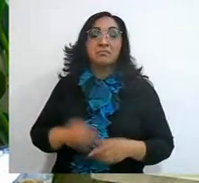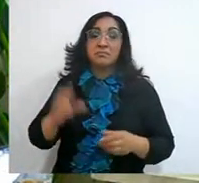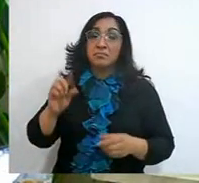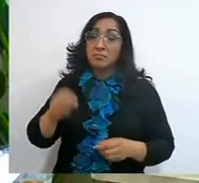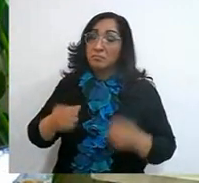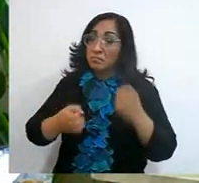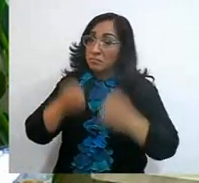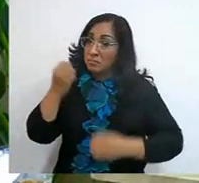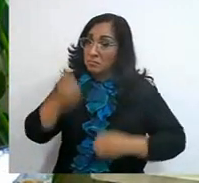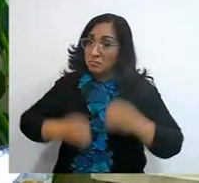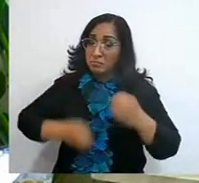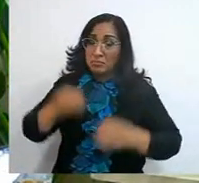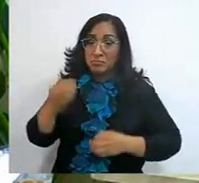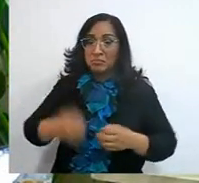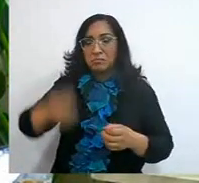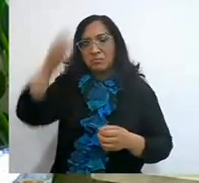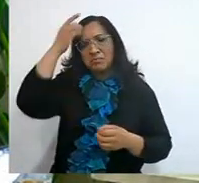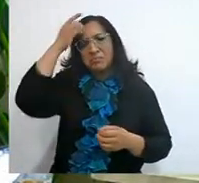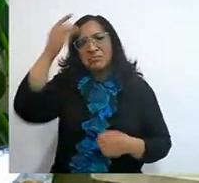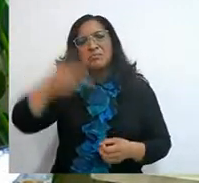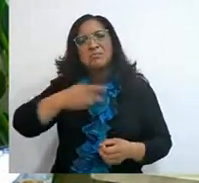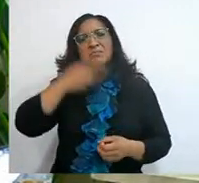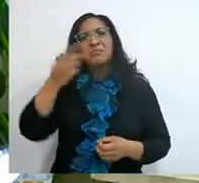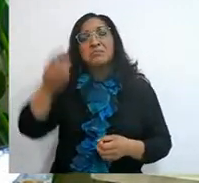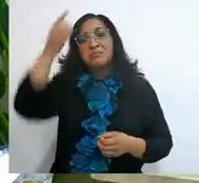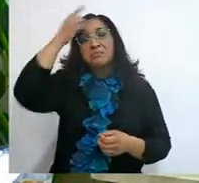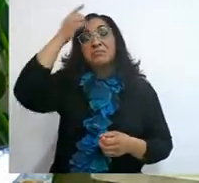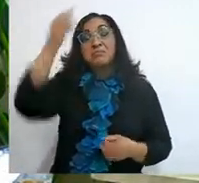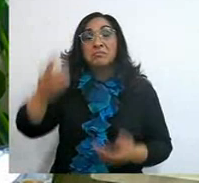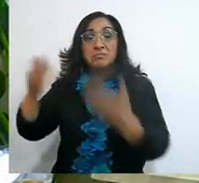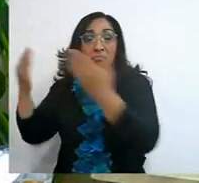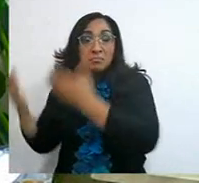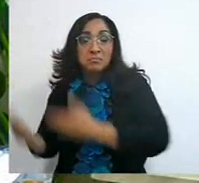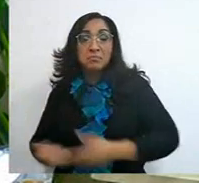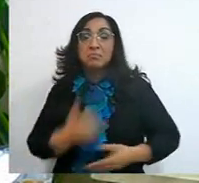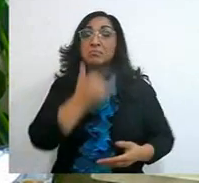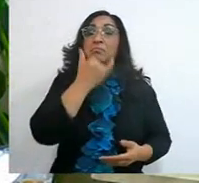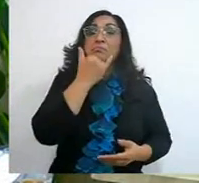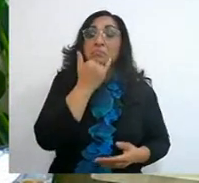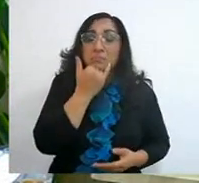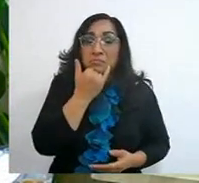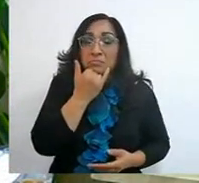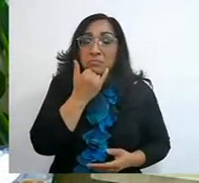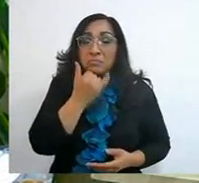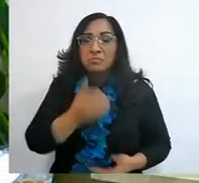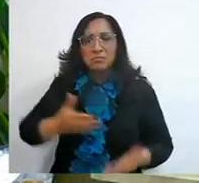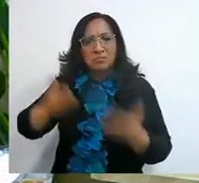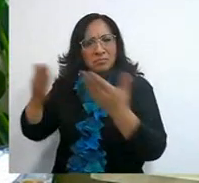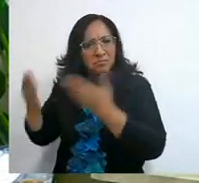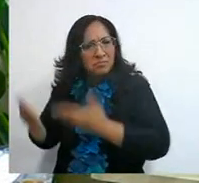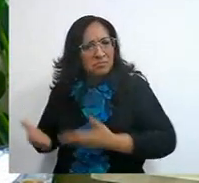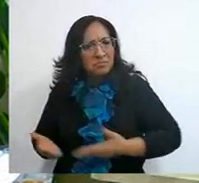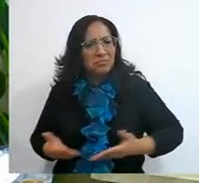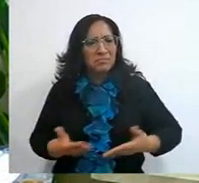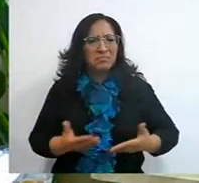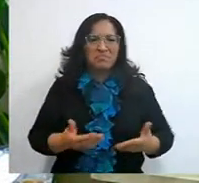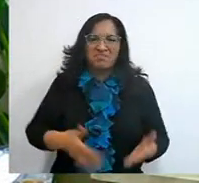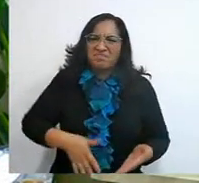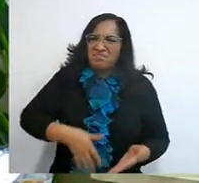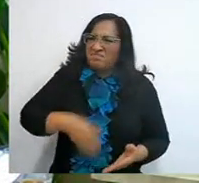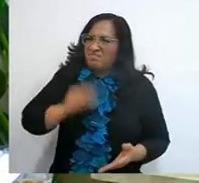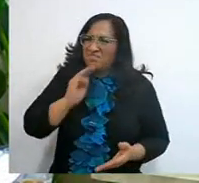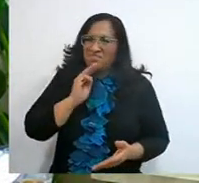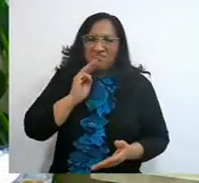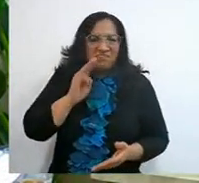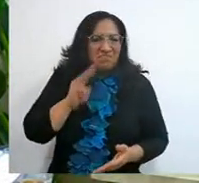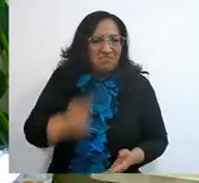Dios. La palabra de Dios me lleva a perdonar. La palabra de Dios me va a incomodar cuando me